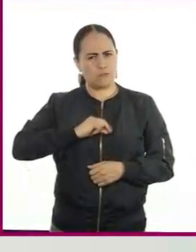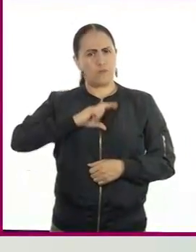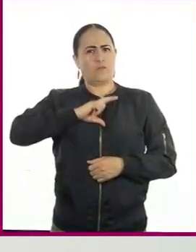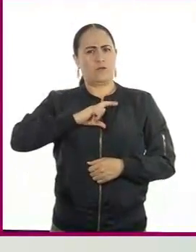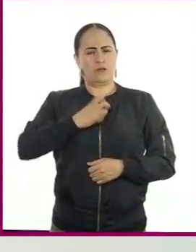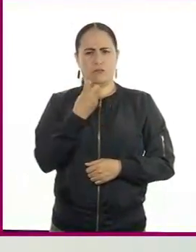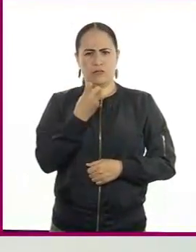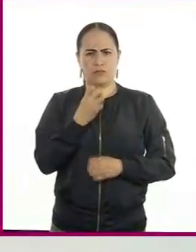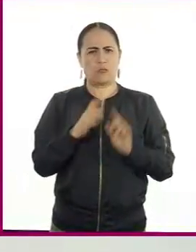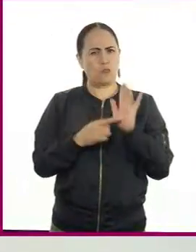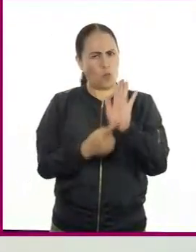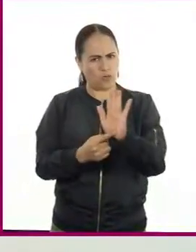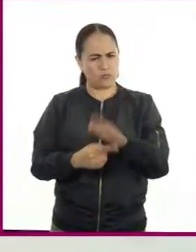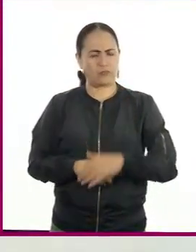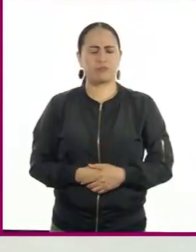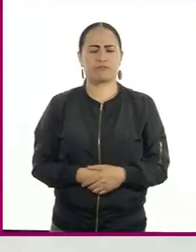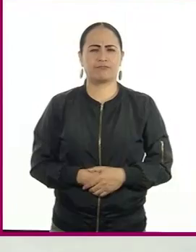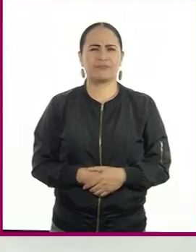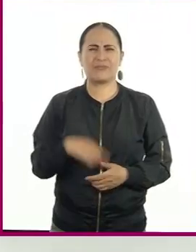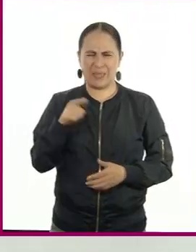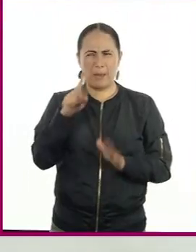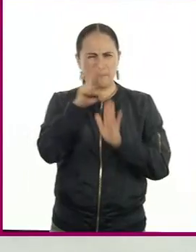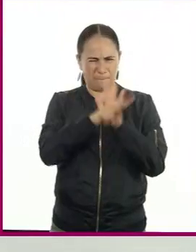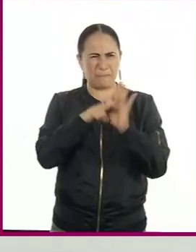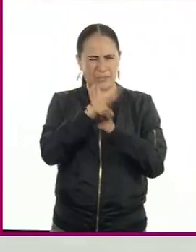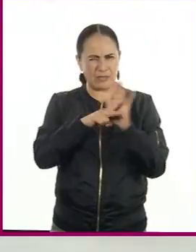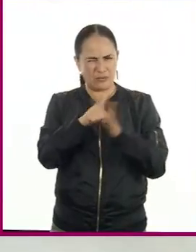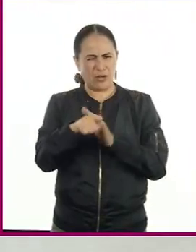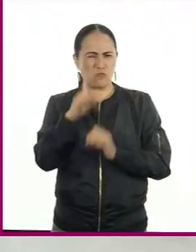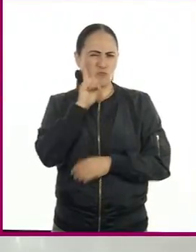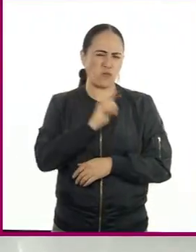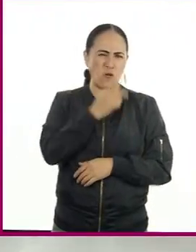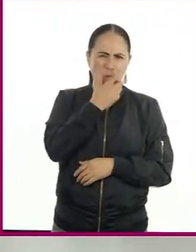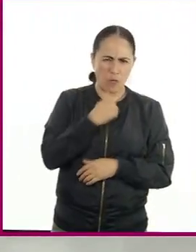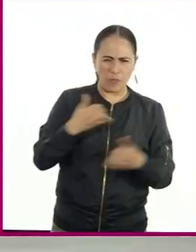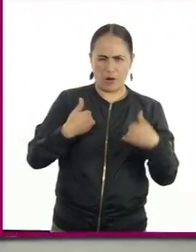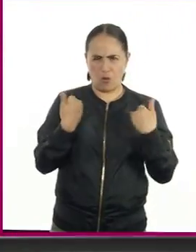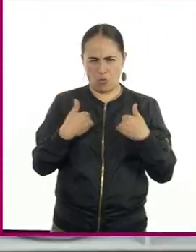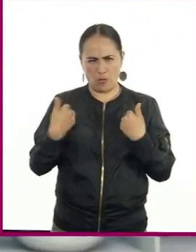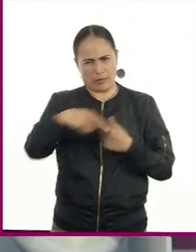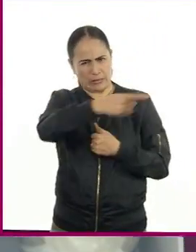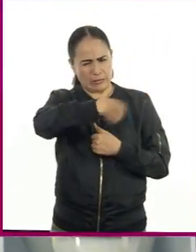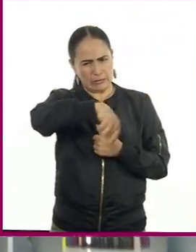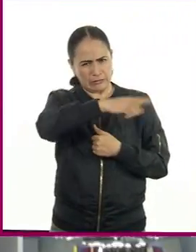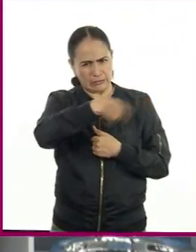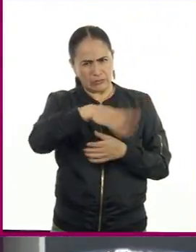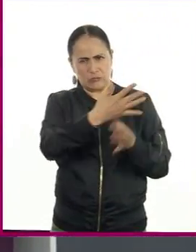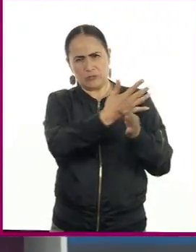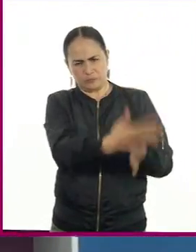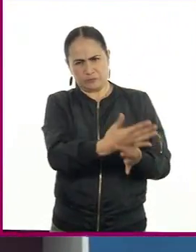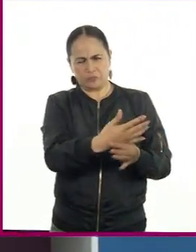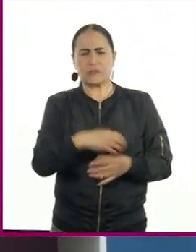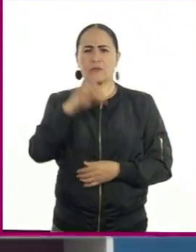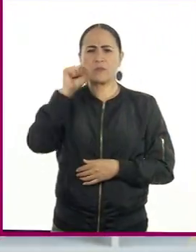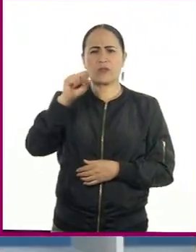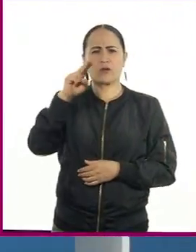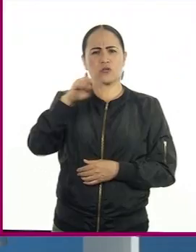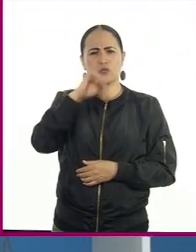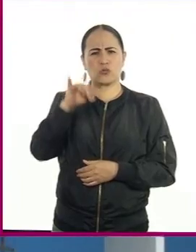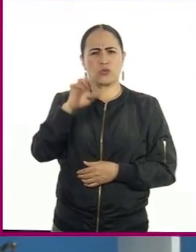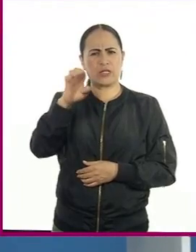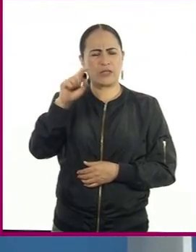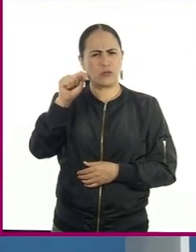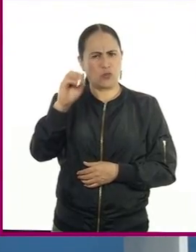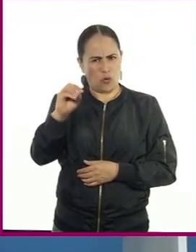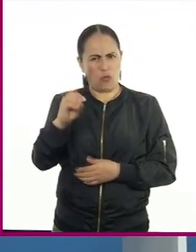Maestro, en el video pude reconocer que las y los adolescentes se asumen como sujetos de derechos